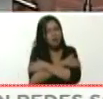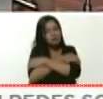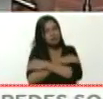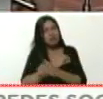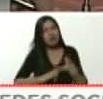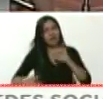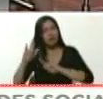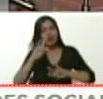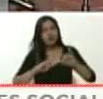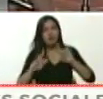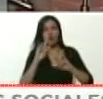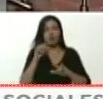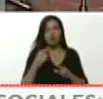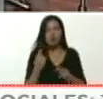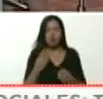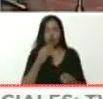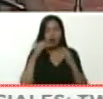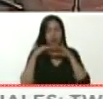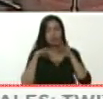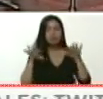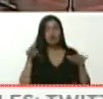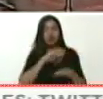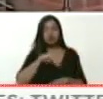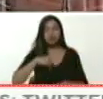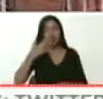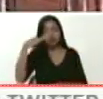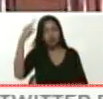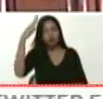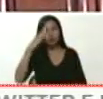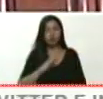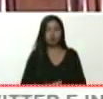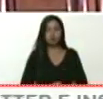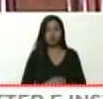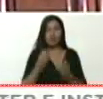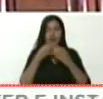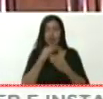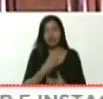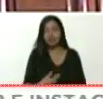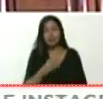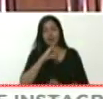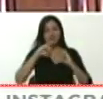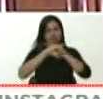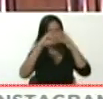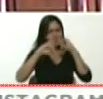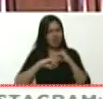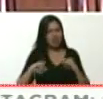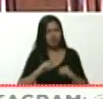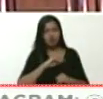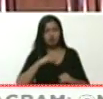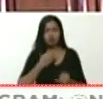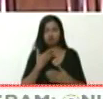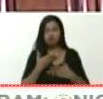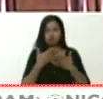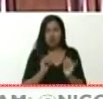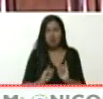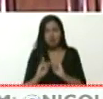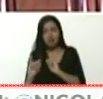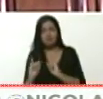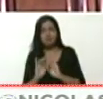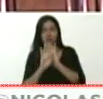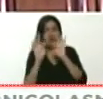en amor, con las bendiciones de nuestro Dios. Navidades felices, a eso estamos dedicados. Yo estoy dedicado a